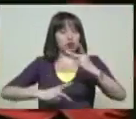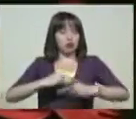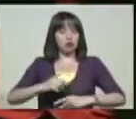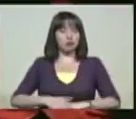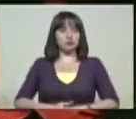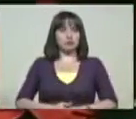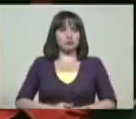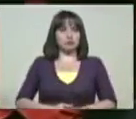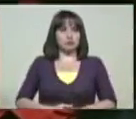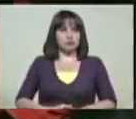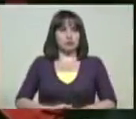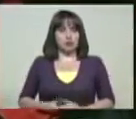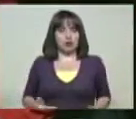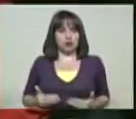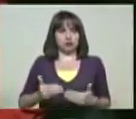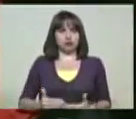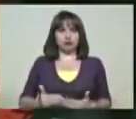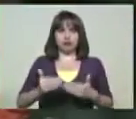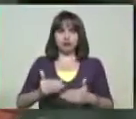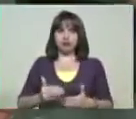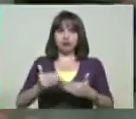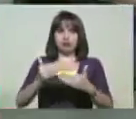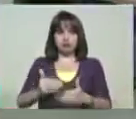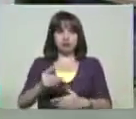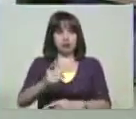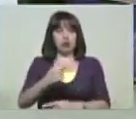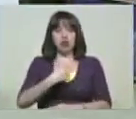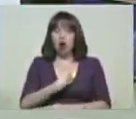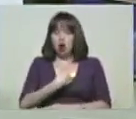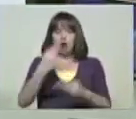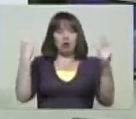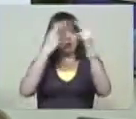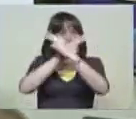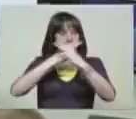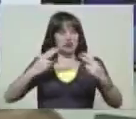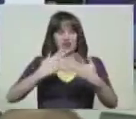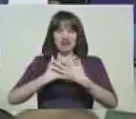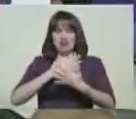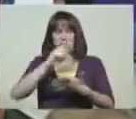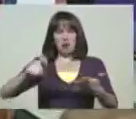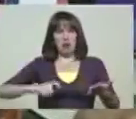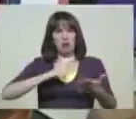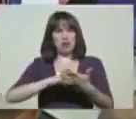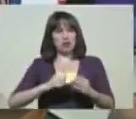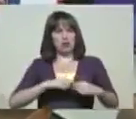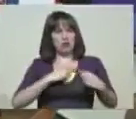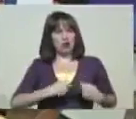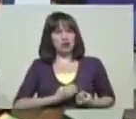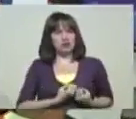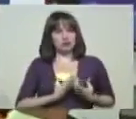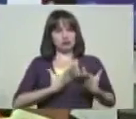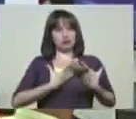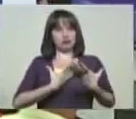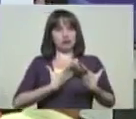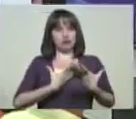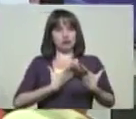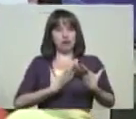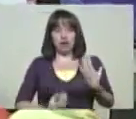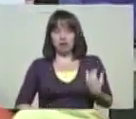tenemos que avanzar y estoy comprometido así completo aquí en mi corazón en mi